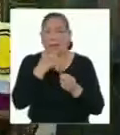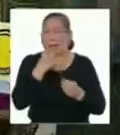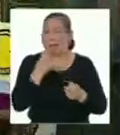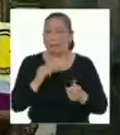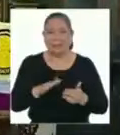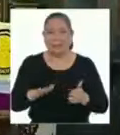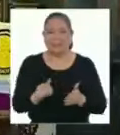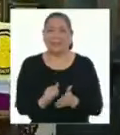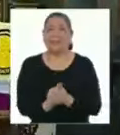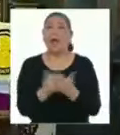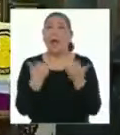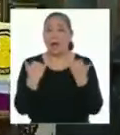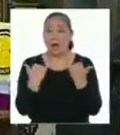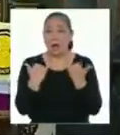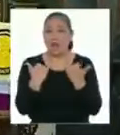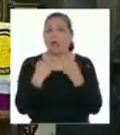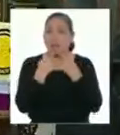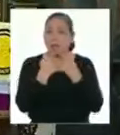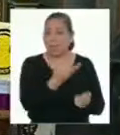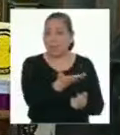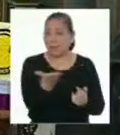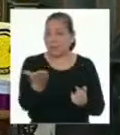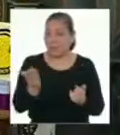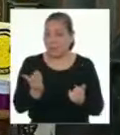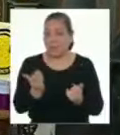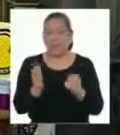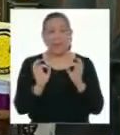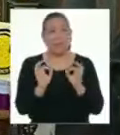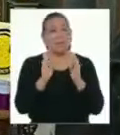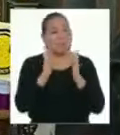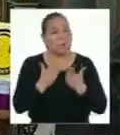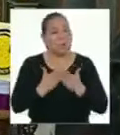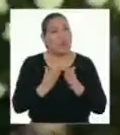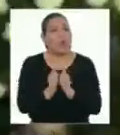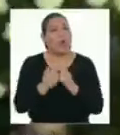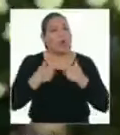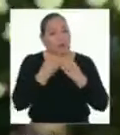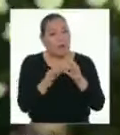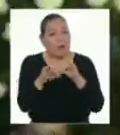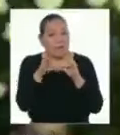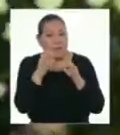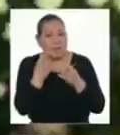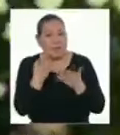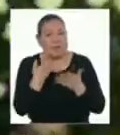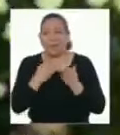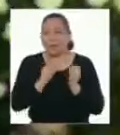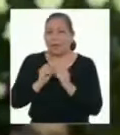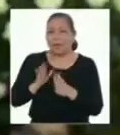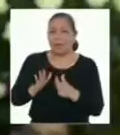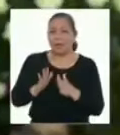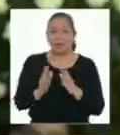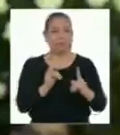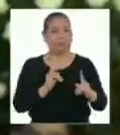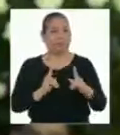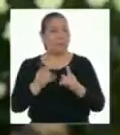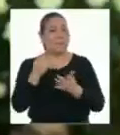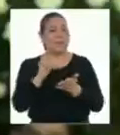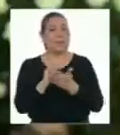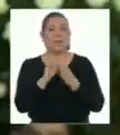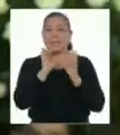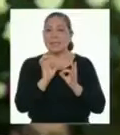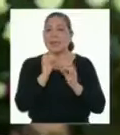amargos. Pues ahora les diré a ustedes lo que voy a hacer con mi viña. Le quitaré su valla para